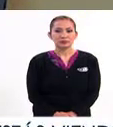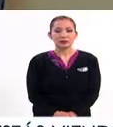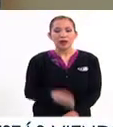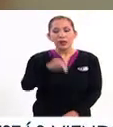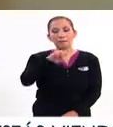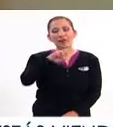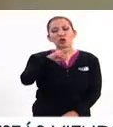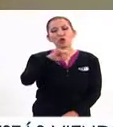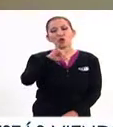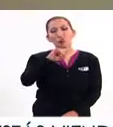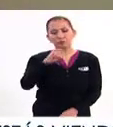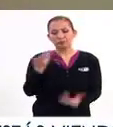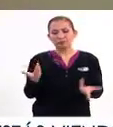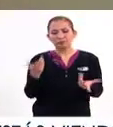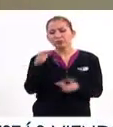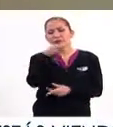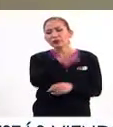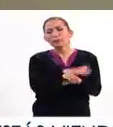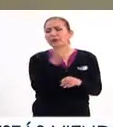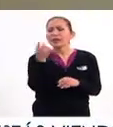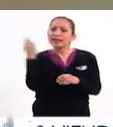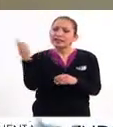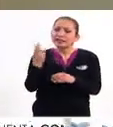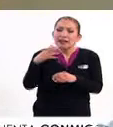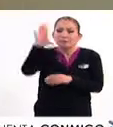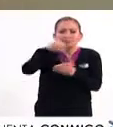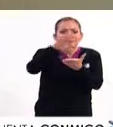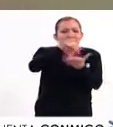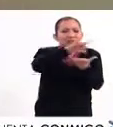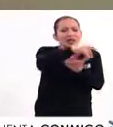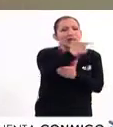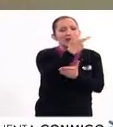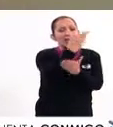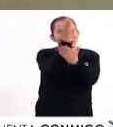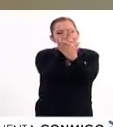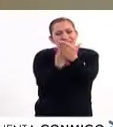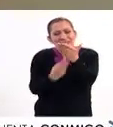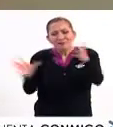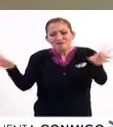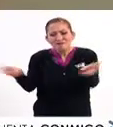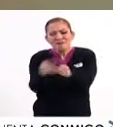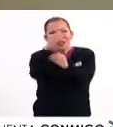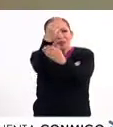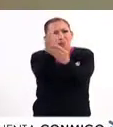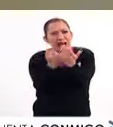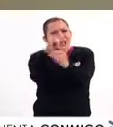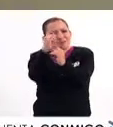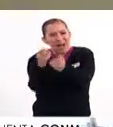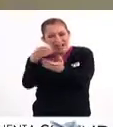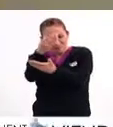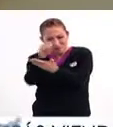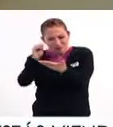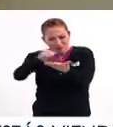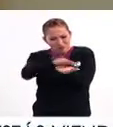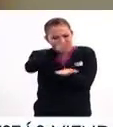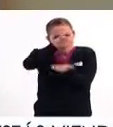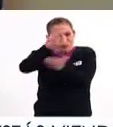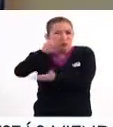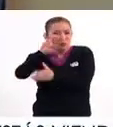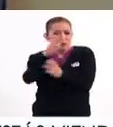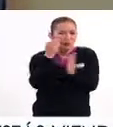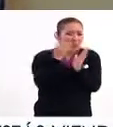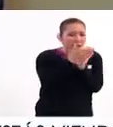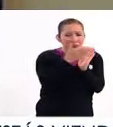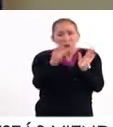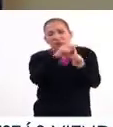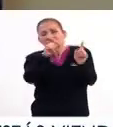Mercurio López, ¿por qué la necesidad de reunir la gráfica, este conjunto de imágenes que digamos que vemos durante mucho